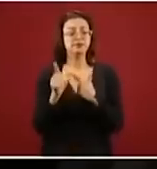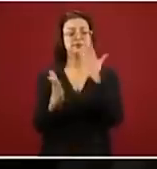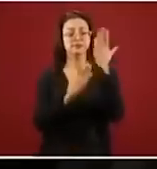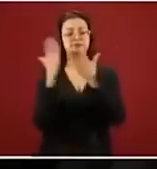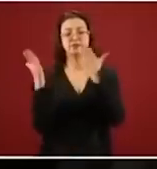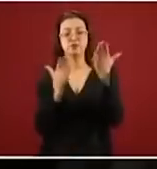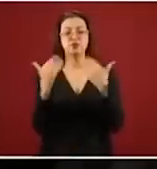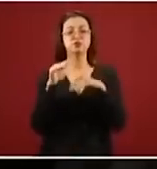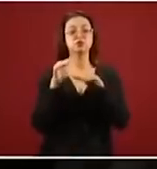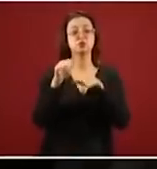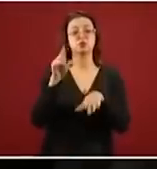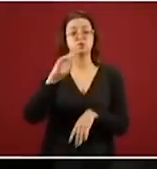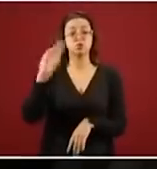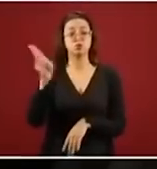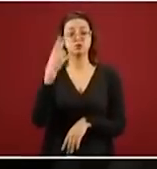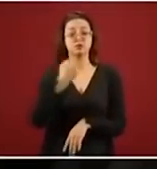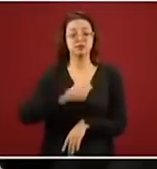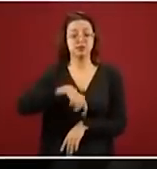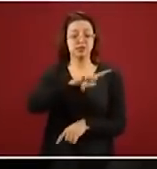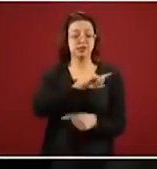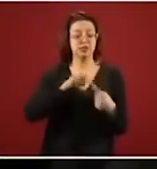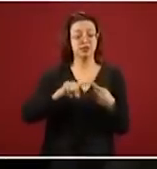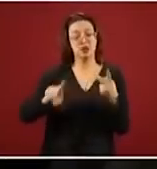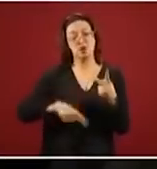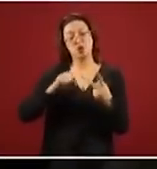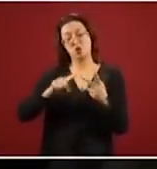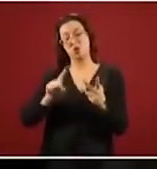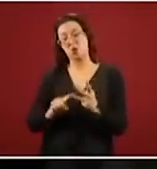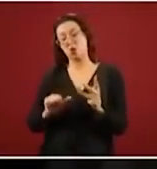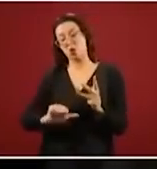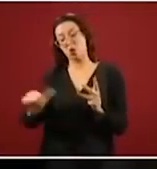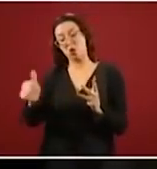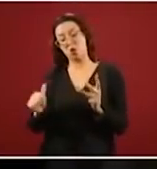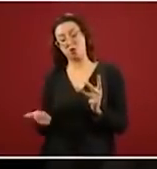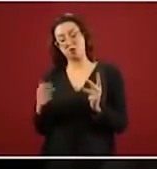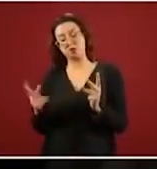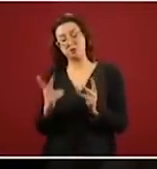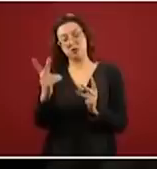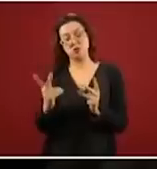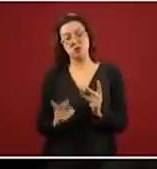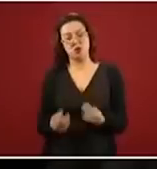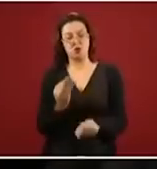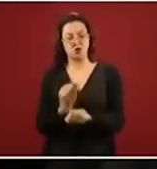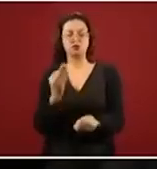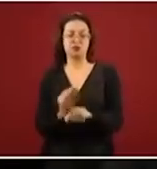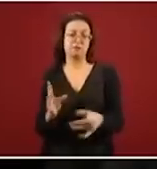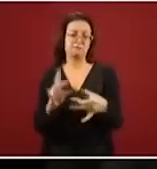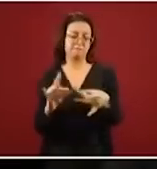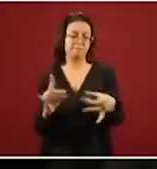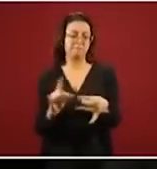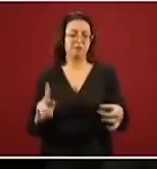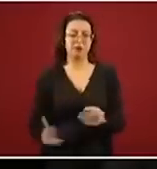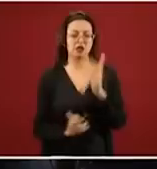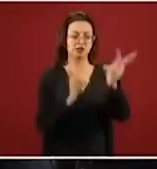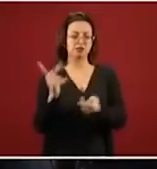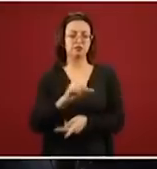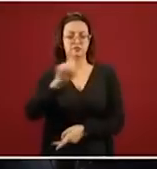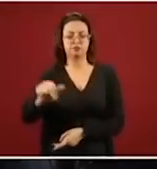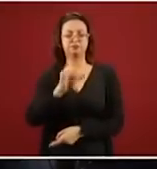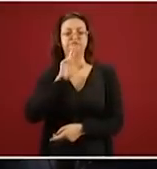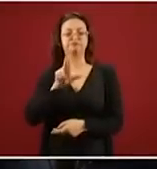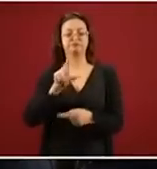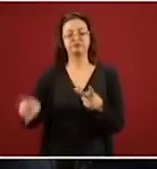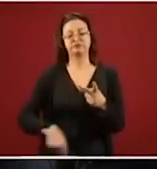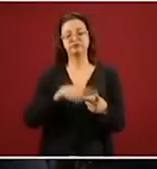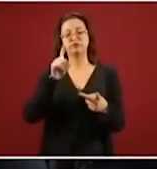a la universidad de la salud tengo otras preguntas las hago de una vez presidente para que pudiera contestar las que quiero